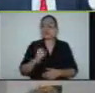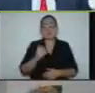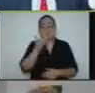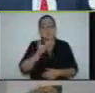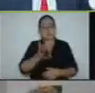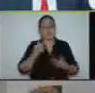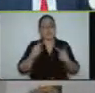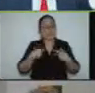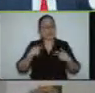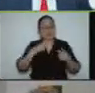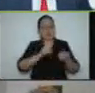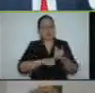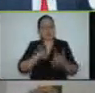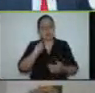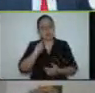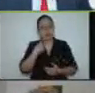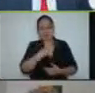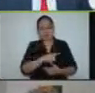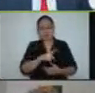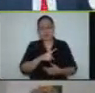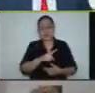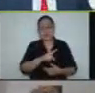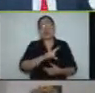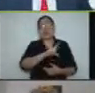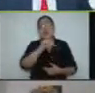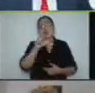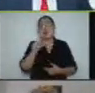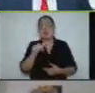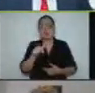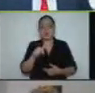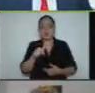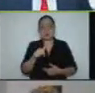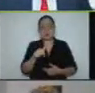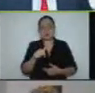denunciada involucrada